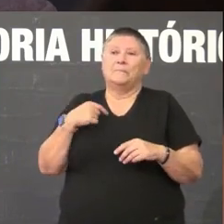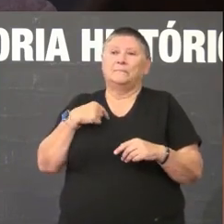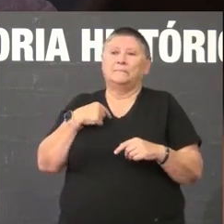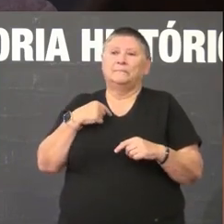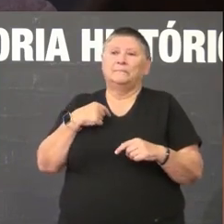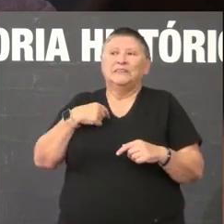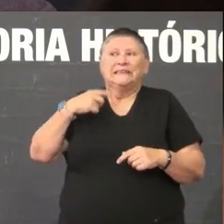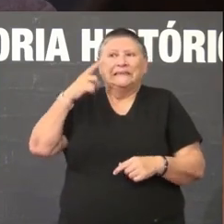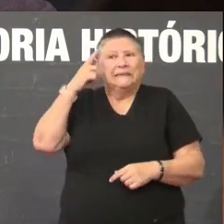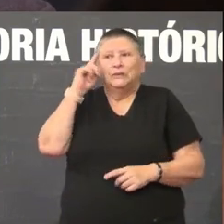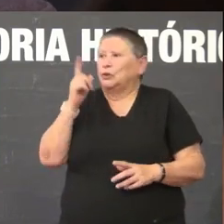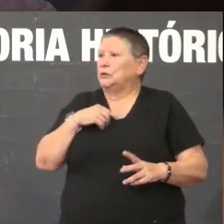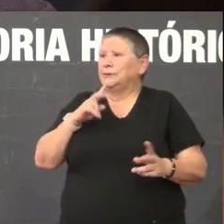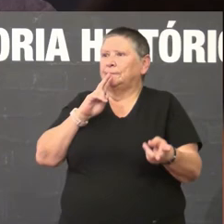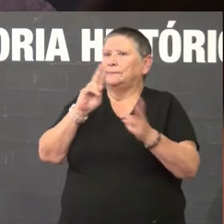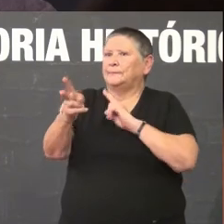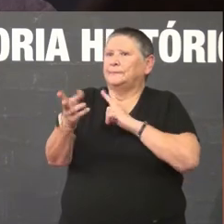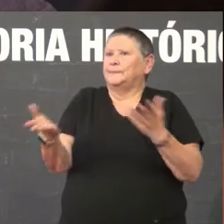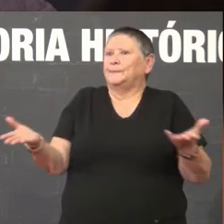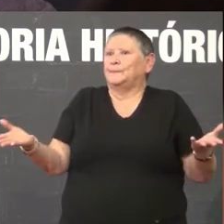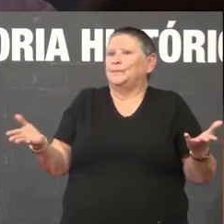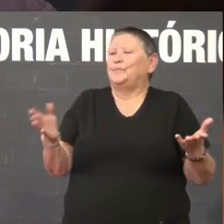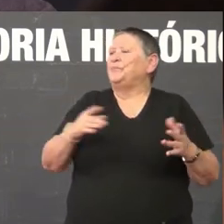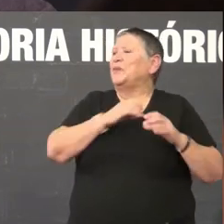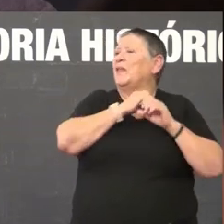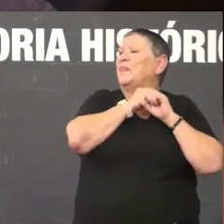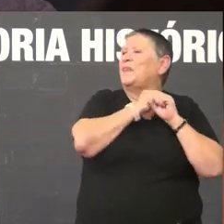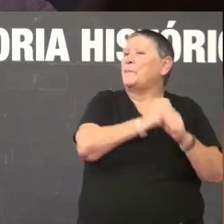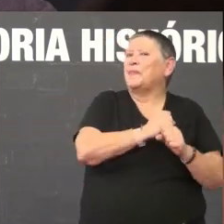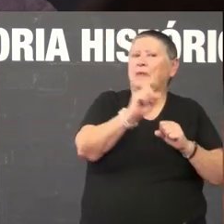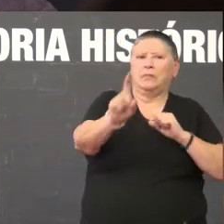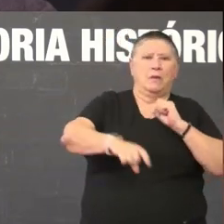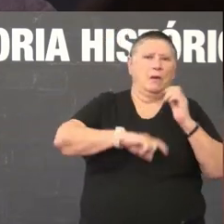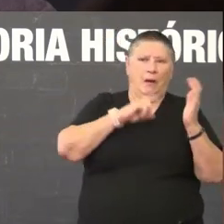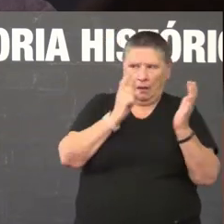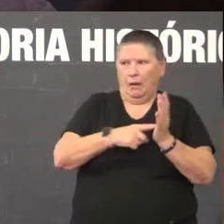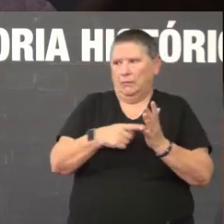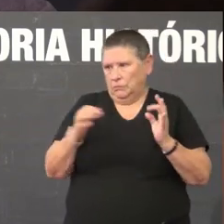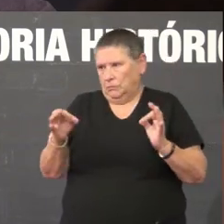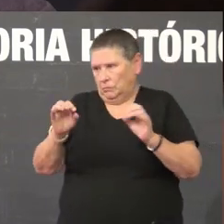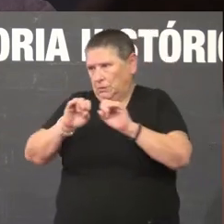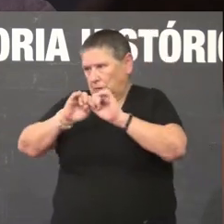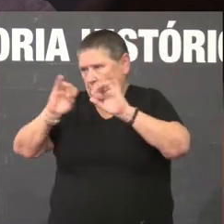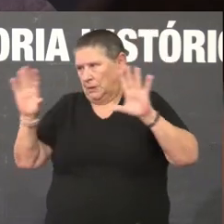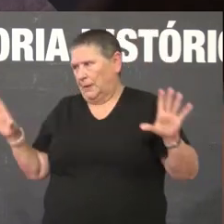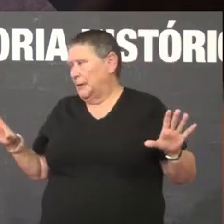non sei que dicirche realmente. A dependencia é absoluta, claro, é que